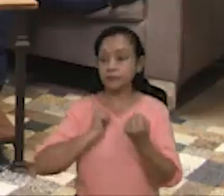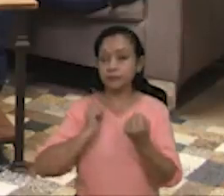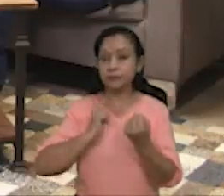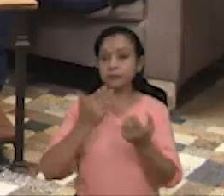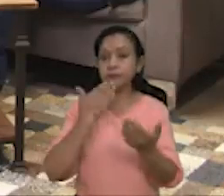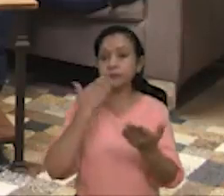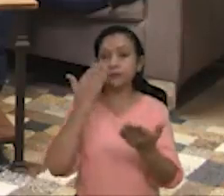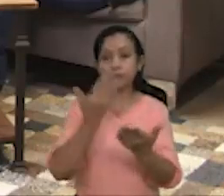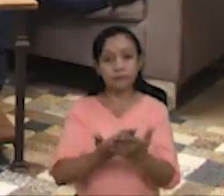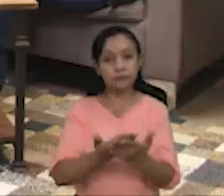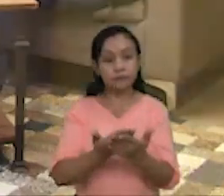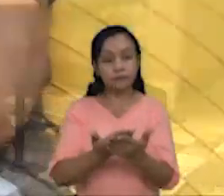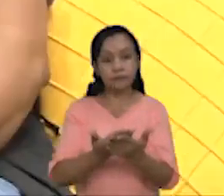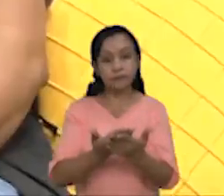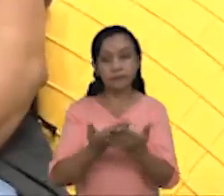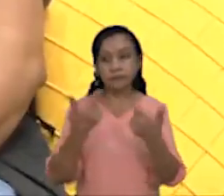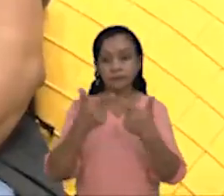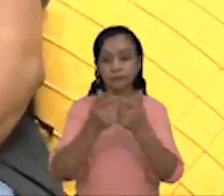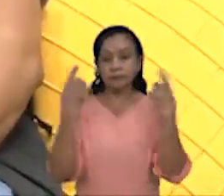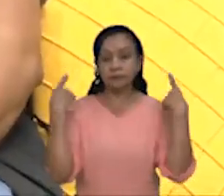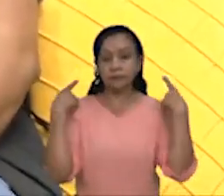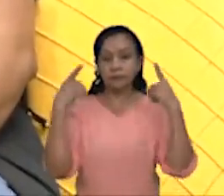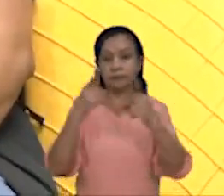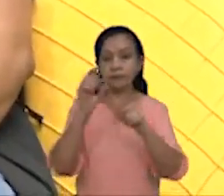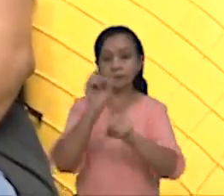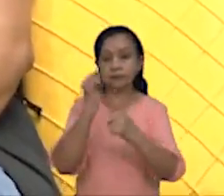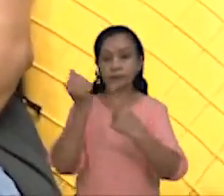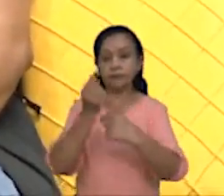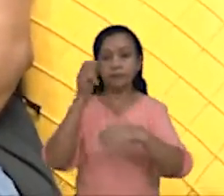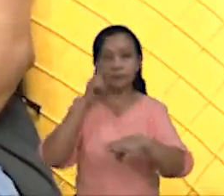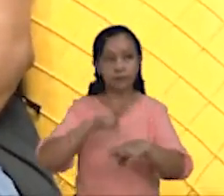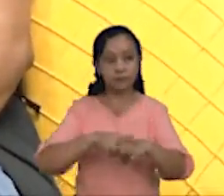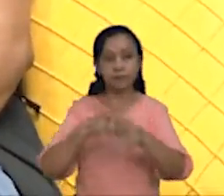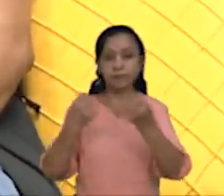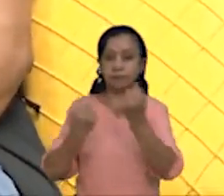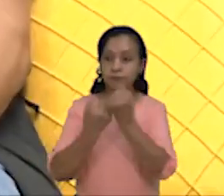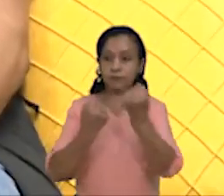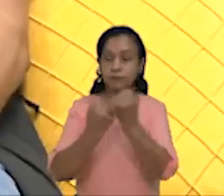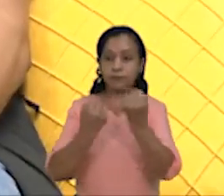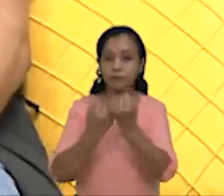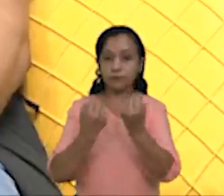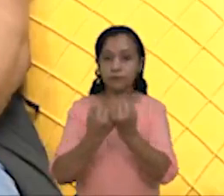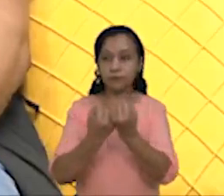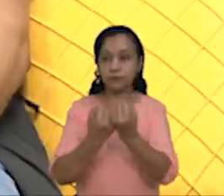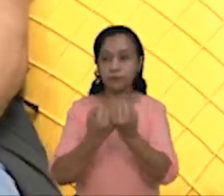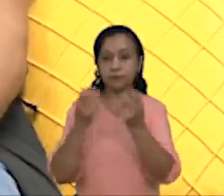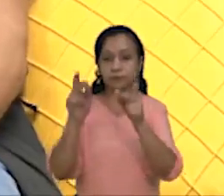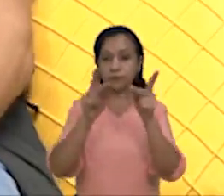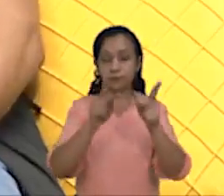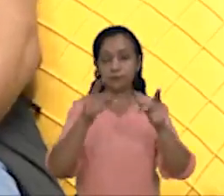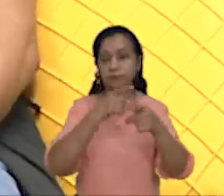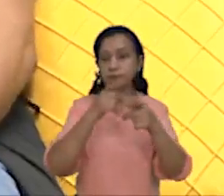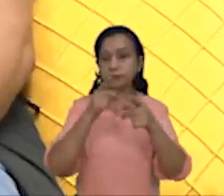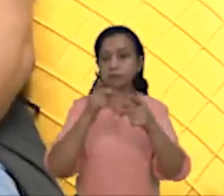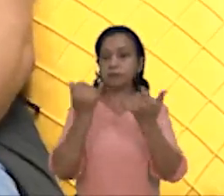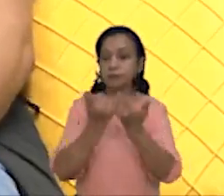gracias a la Junta Directiva de la Asamblea Nacional, que nos ha apoyado decididamente para que los colegas periodistas que